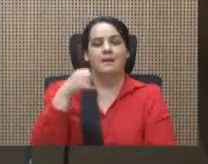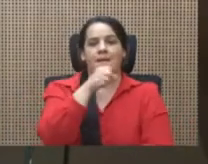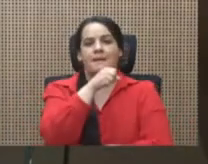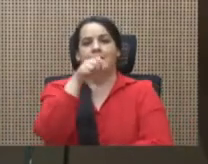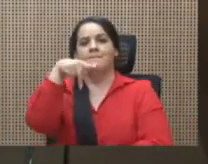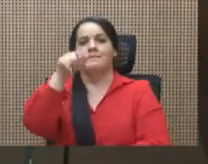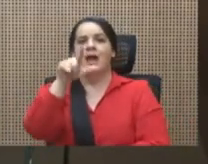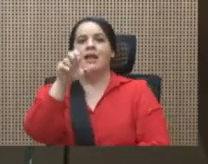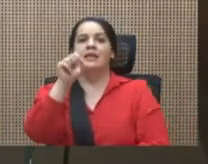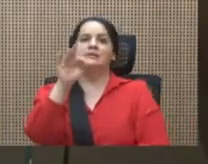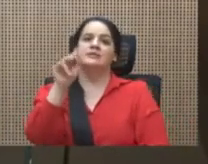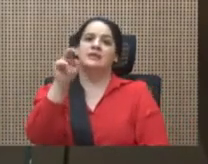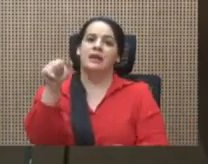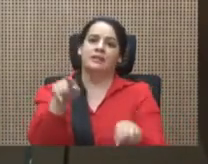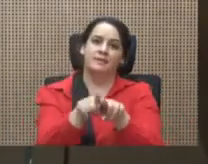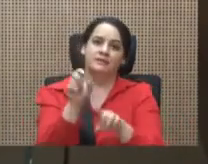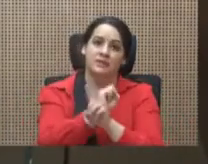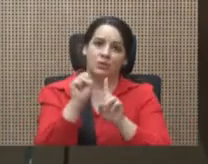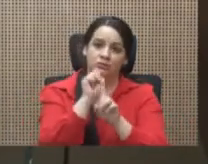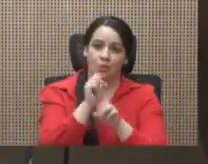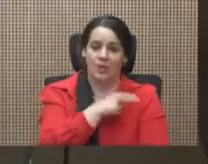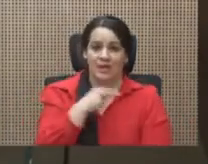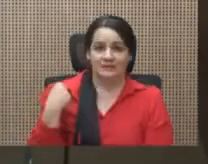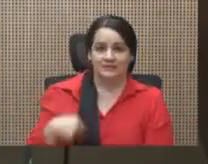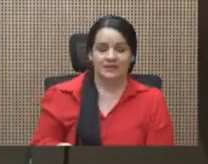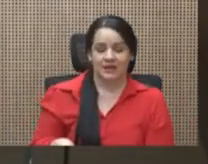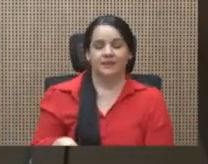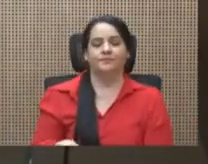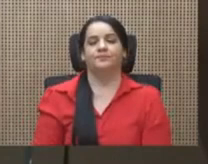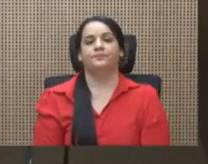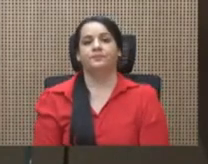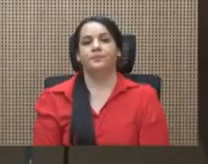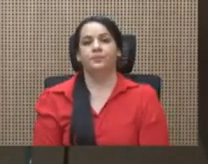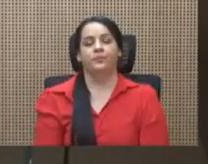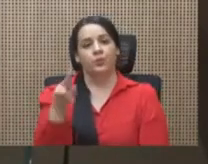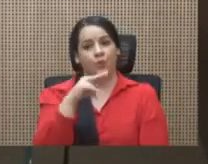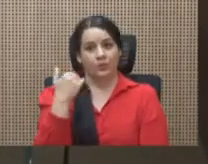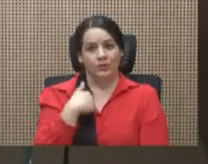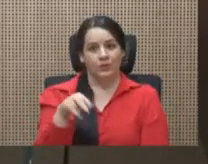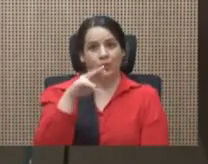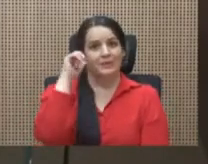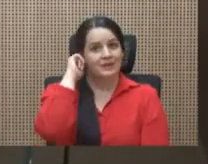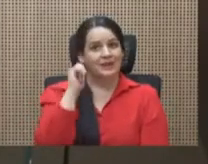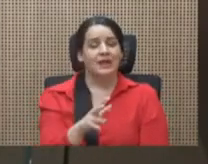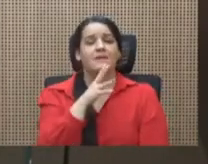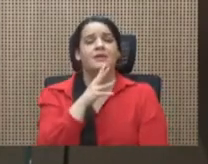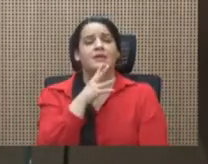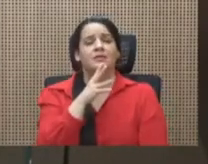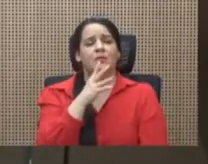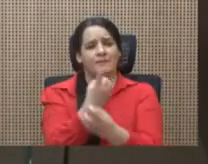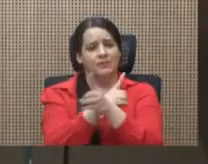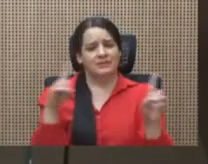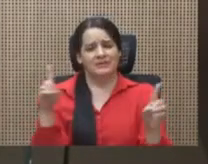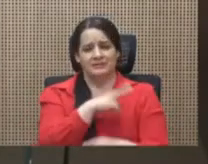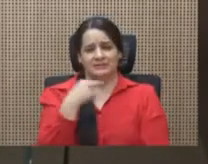la situación también en China. Curioso, compañeros y compañeras, hablando de democracia, es que China tiene